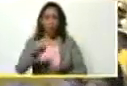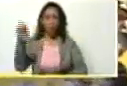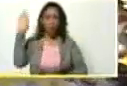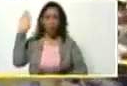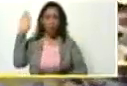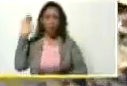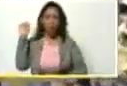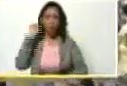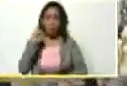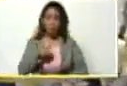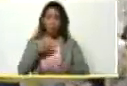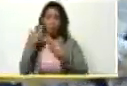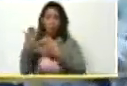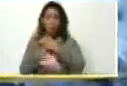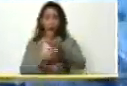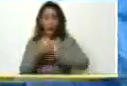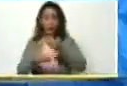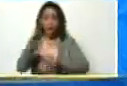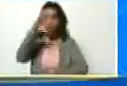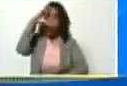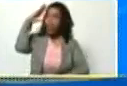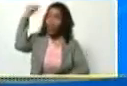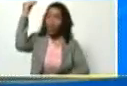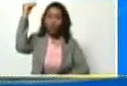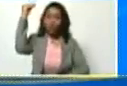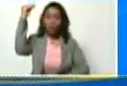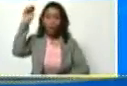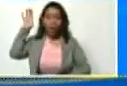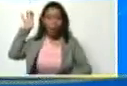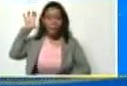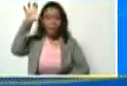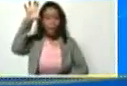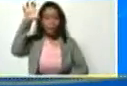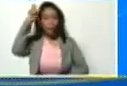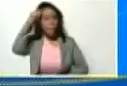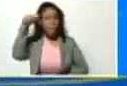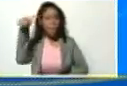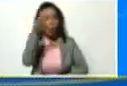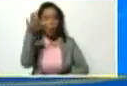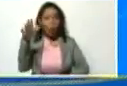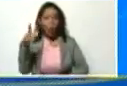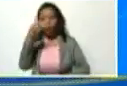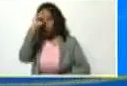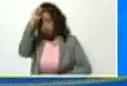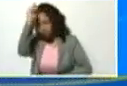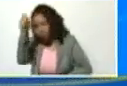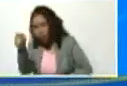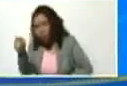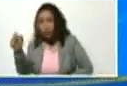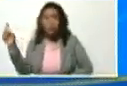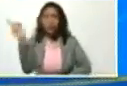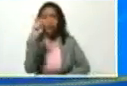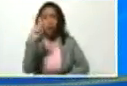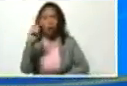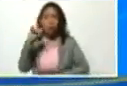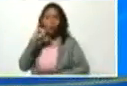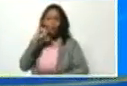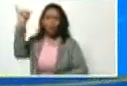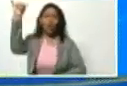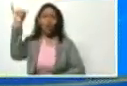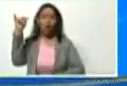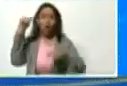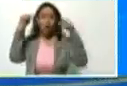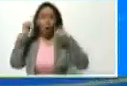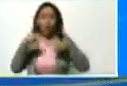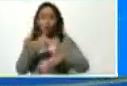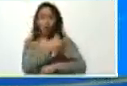Si así fuere, que Dios, la patria y el pueblo se los reconozcan, sino que se los demanden. A partir de